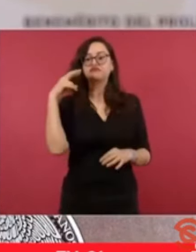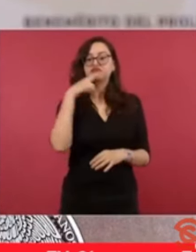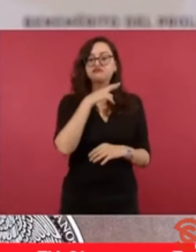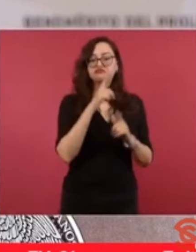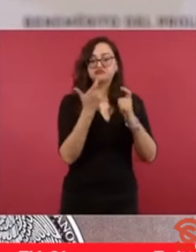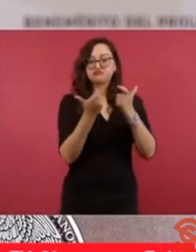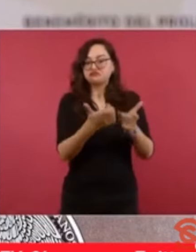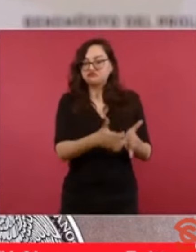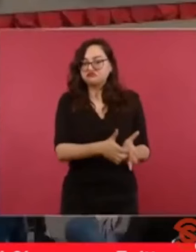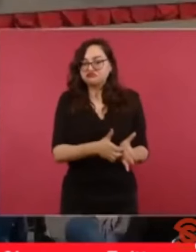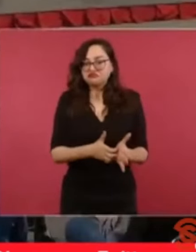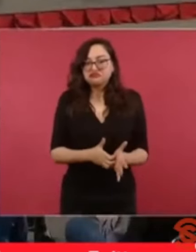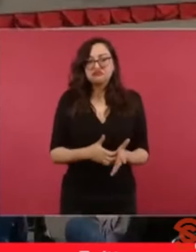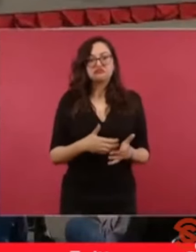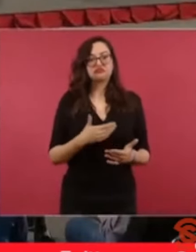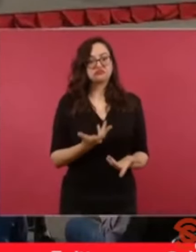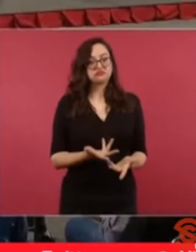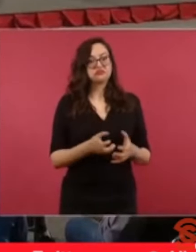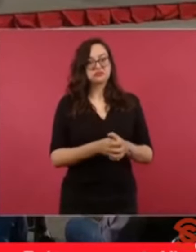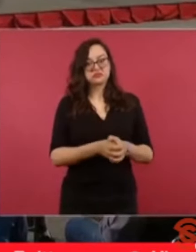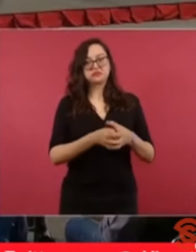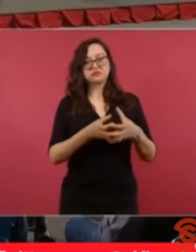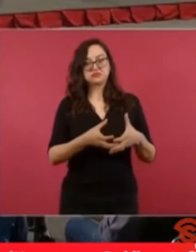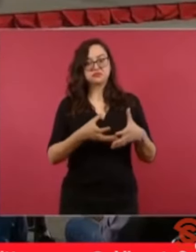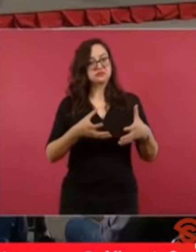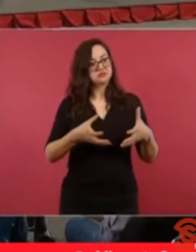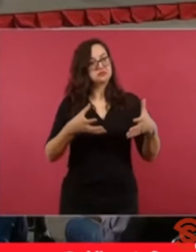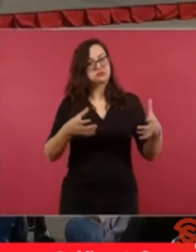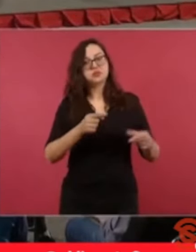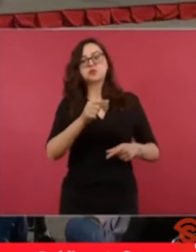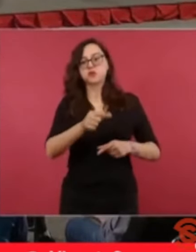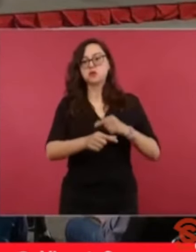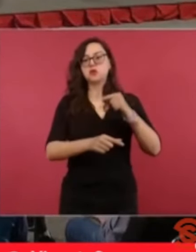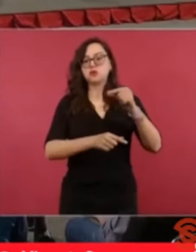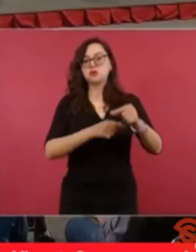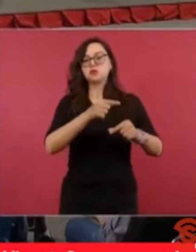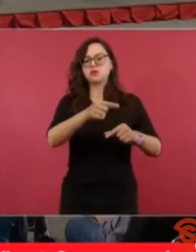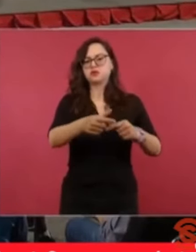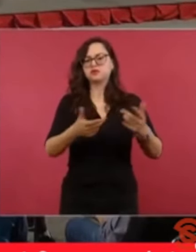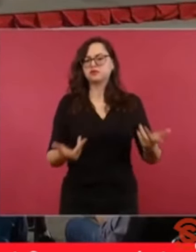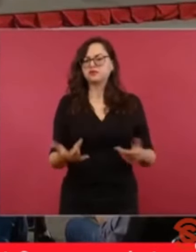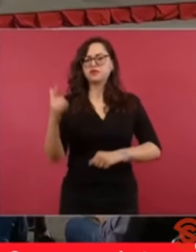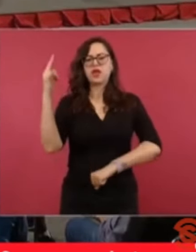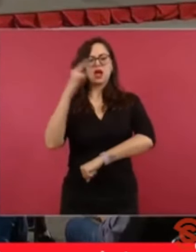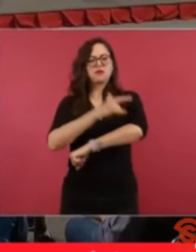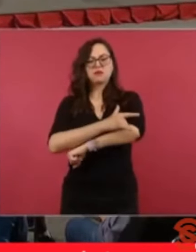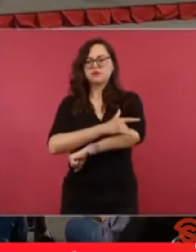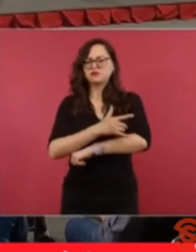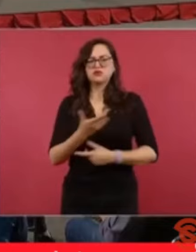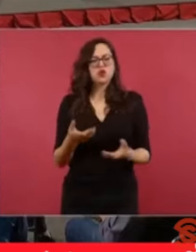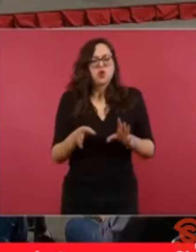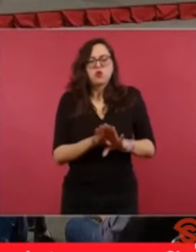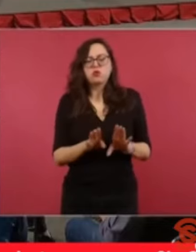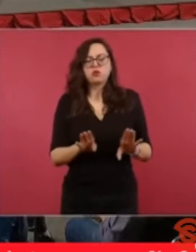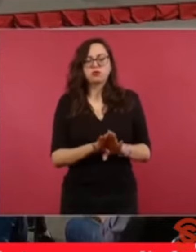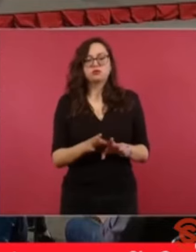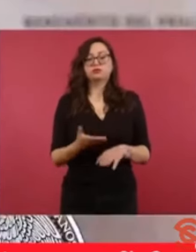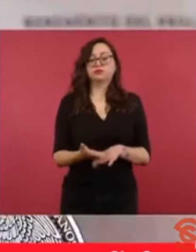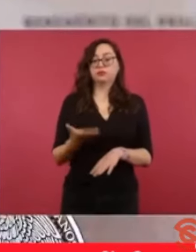creciendo. Y aquí, bueno, vamos a decir algunas cifras de cómo vamos. En abril de 2024